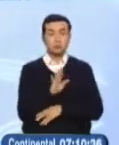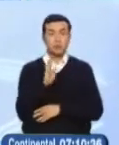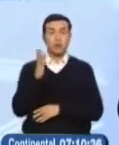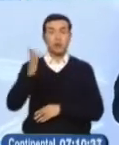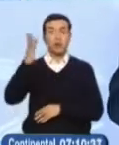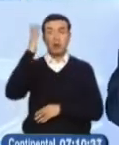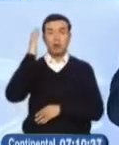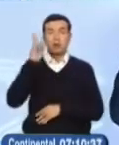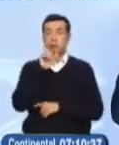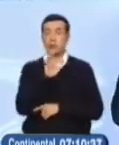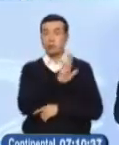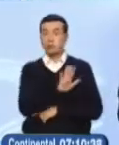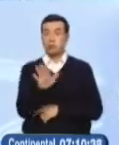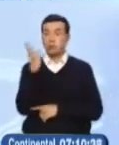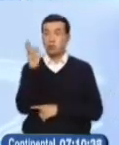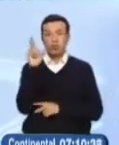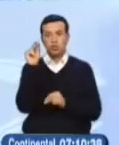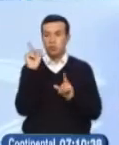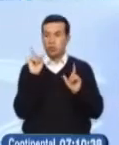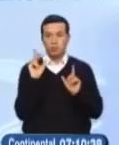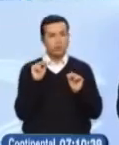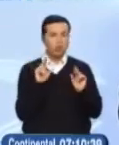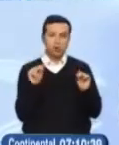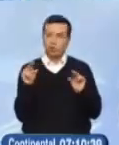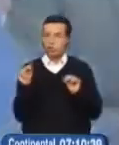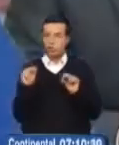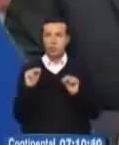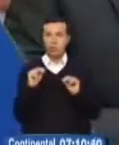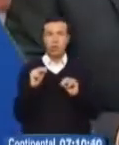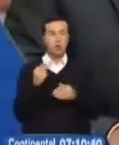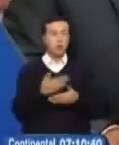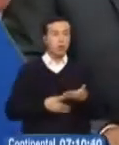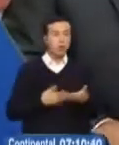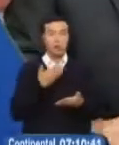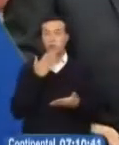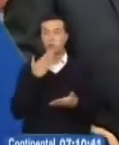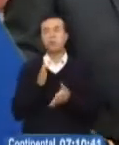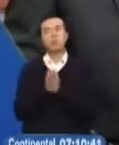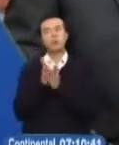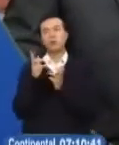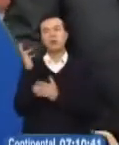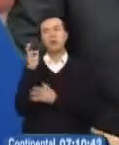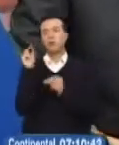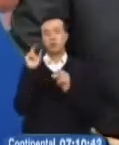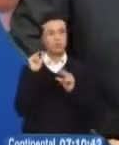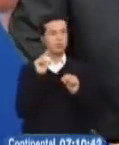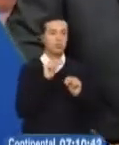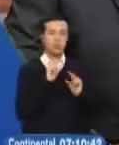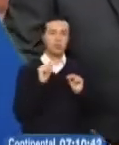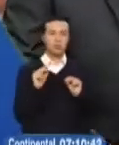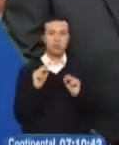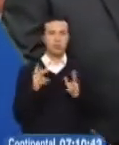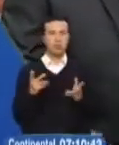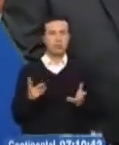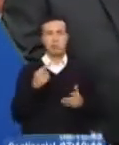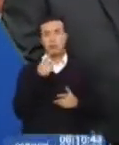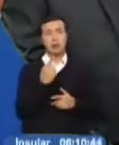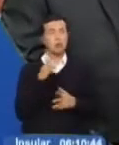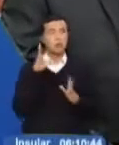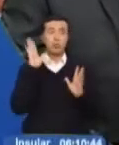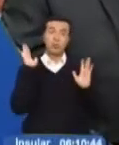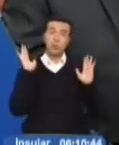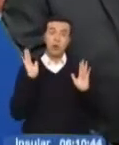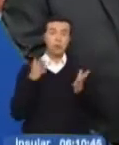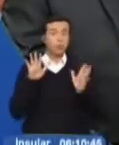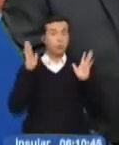permitiendo que las personas se jubilen entonces no estaban recibiendo estas estas solicitudes diciendo que no